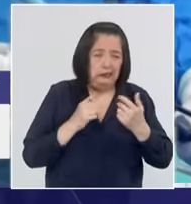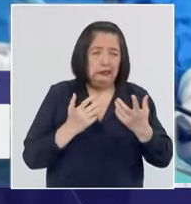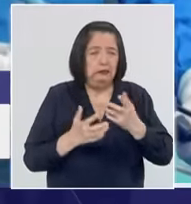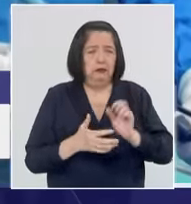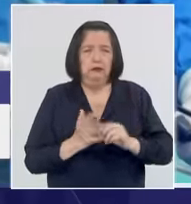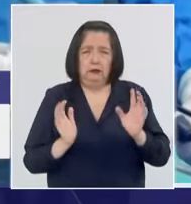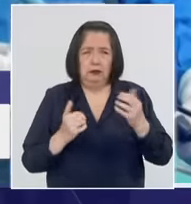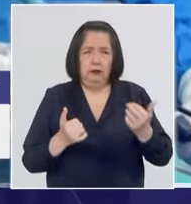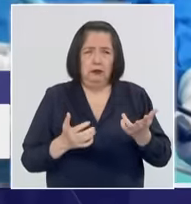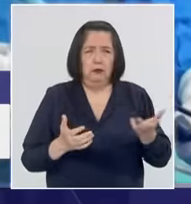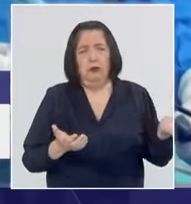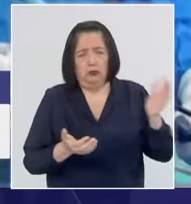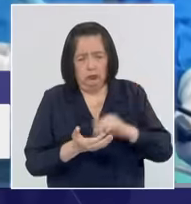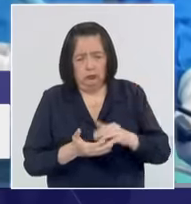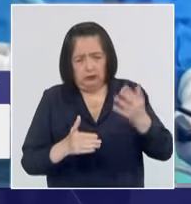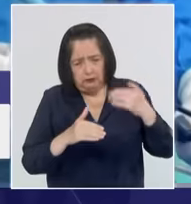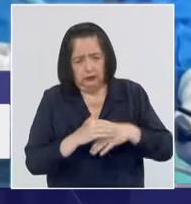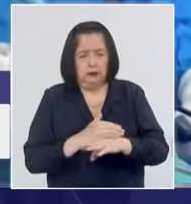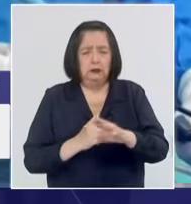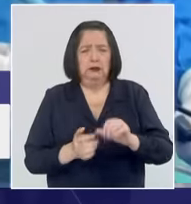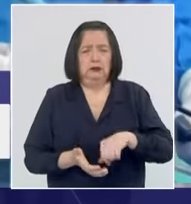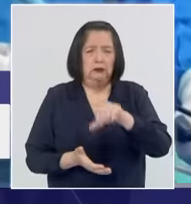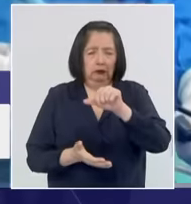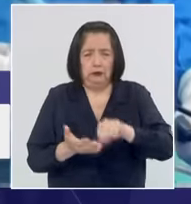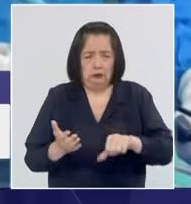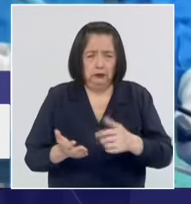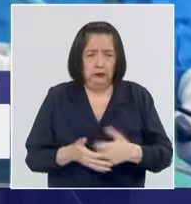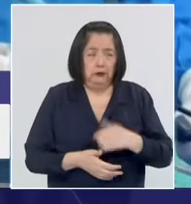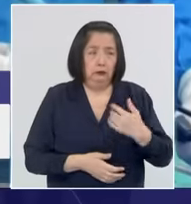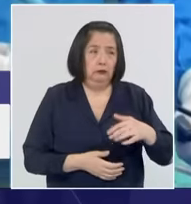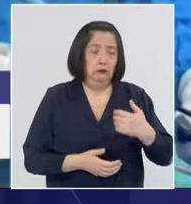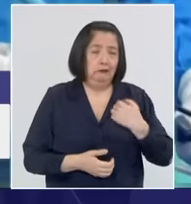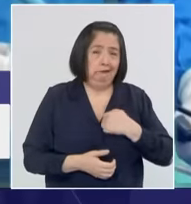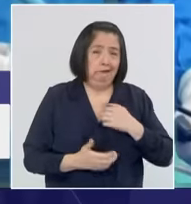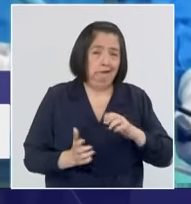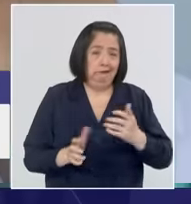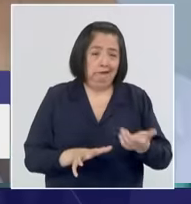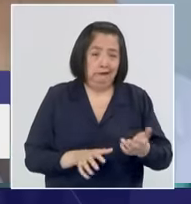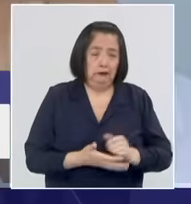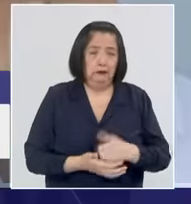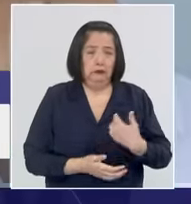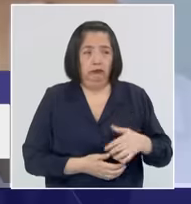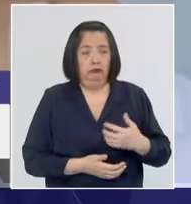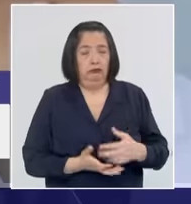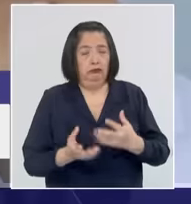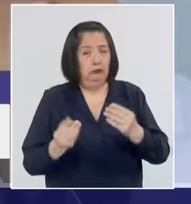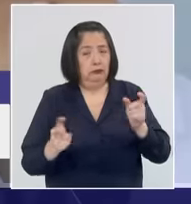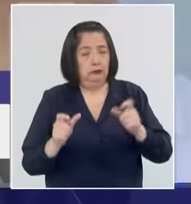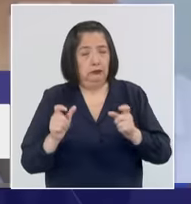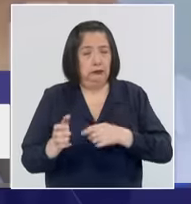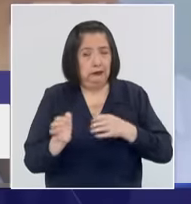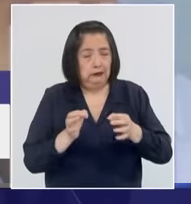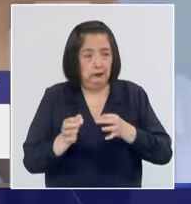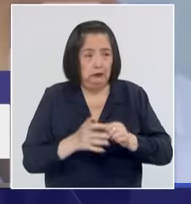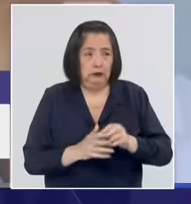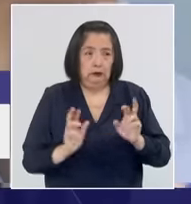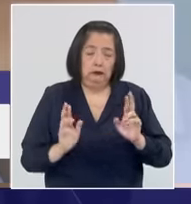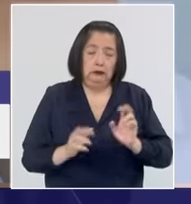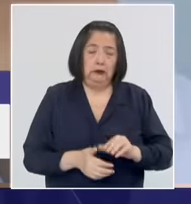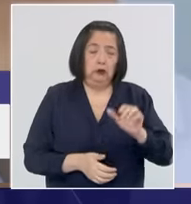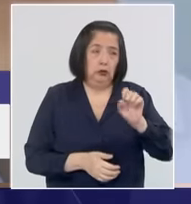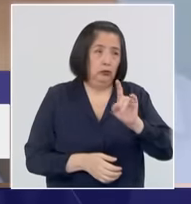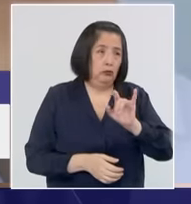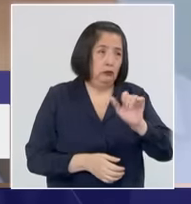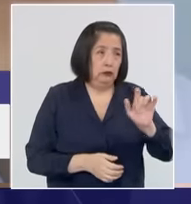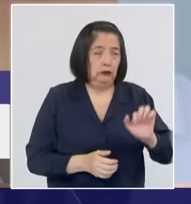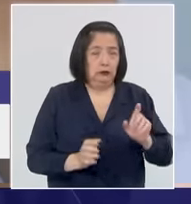entra a una nueva cirugía y finalmente tiene un desenlace fatal. son muchas personas las que tienen que explicar. Esperemos que su salud también se